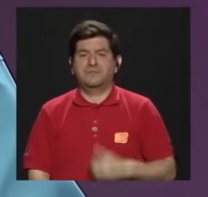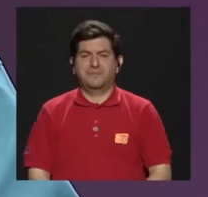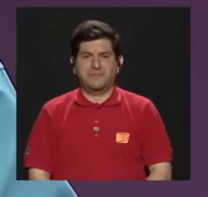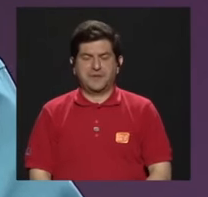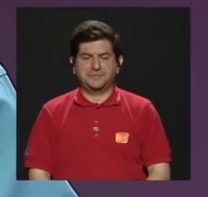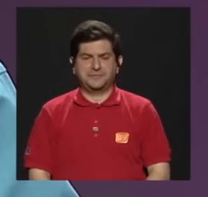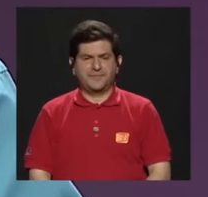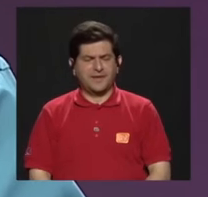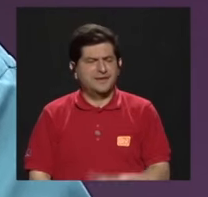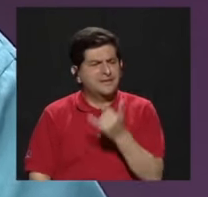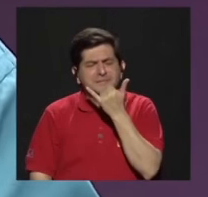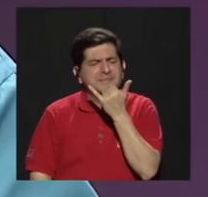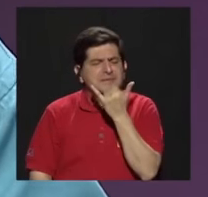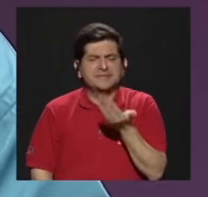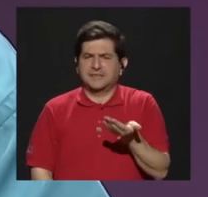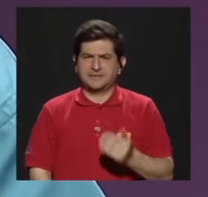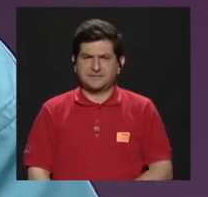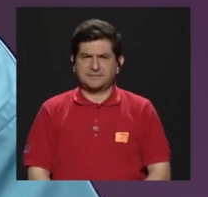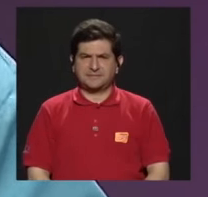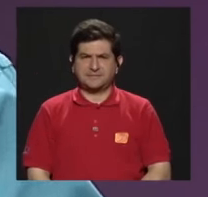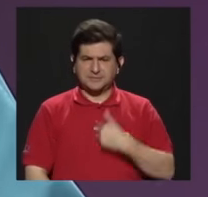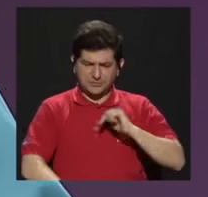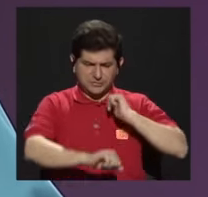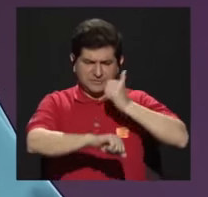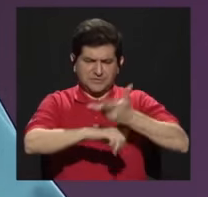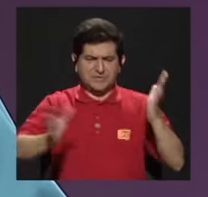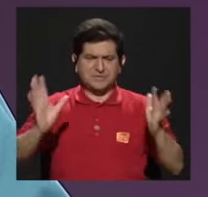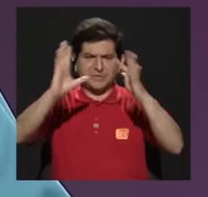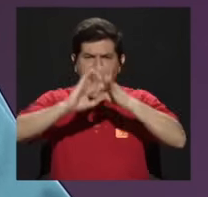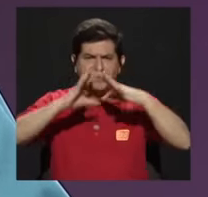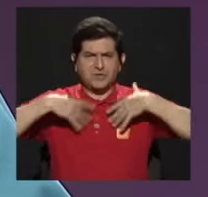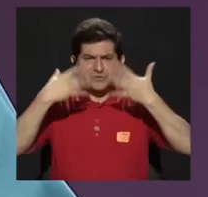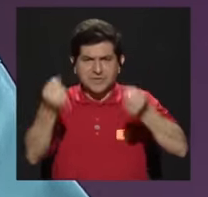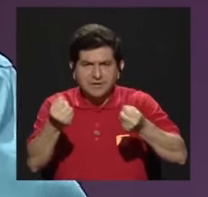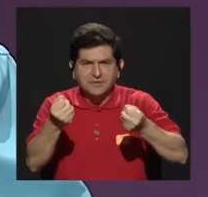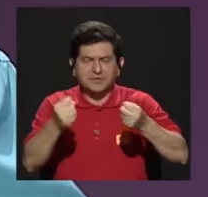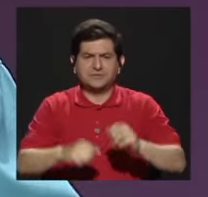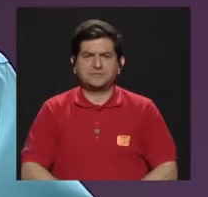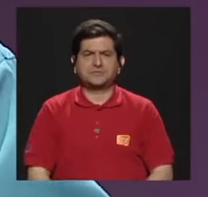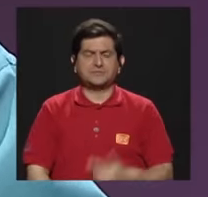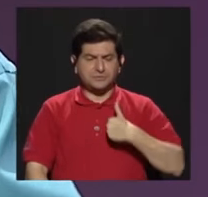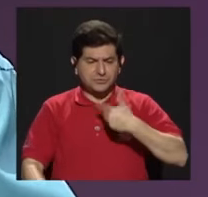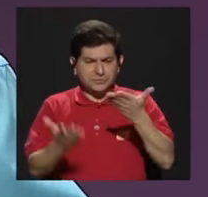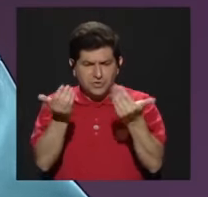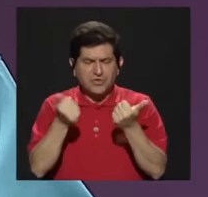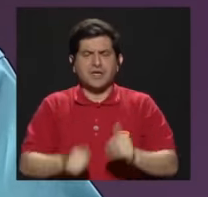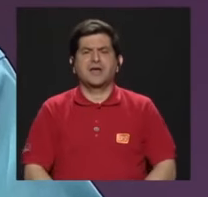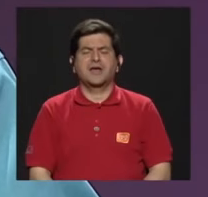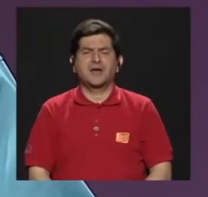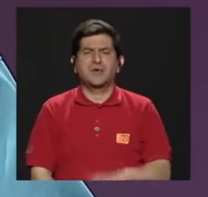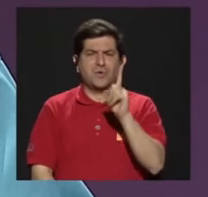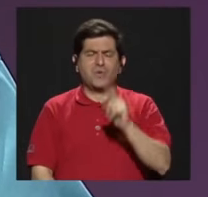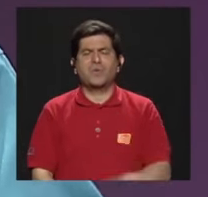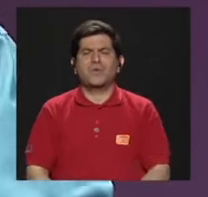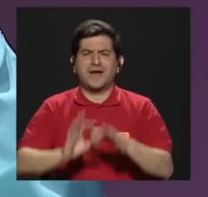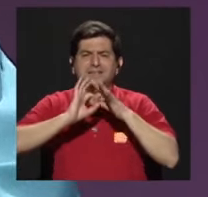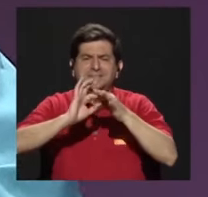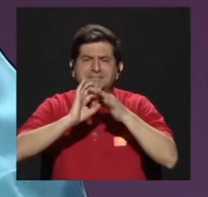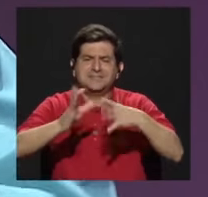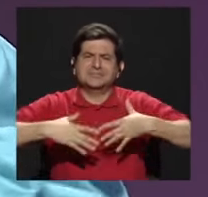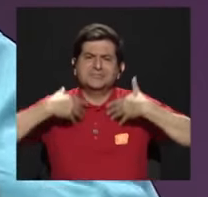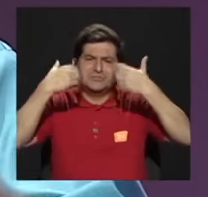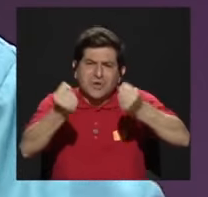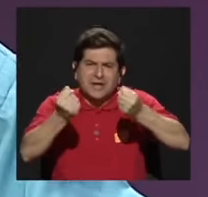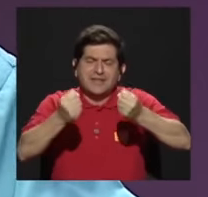bueno, ¿qué es lo que pasa? Quiero establecer vínculos saludables. Quiero tener una sexualidad saludable, pues tengo